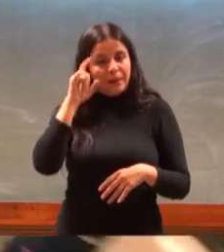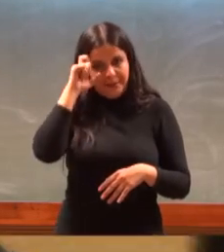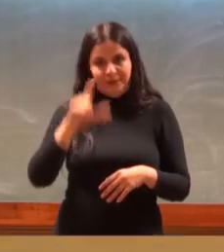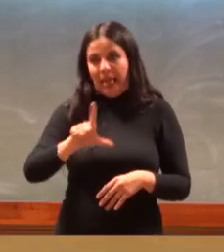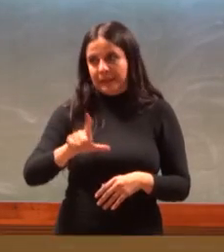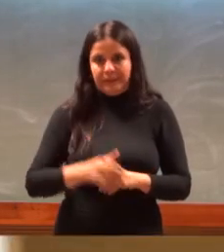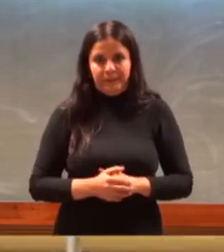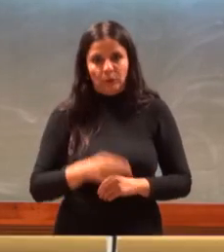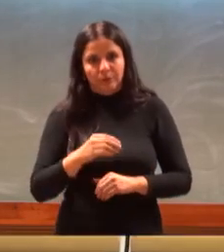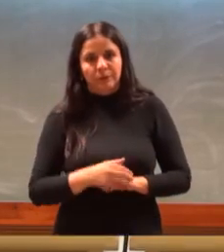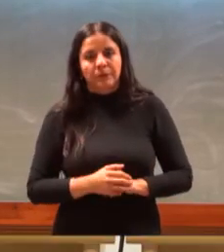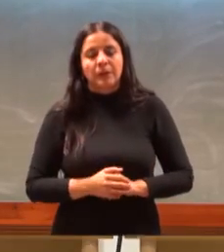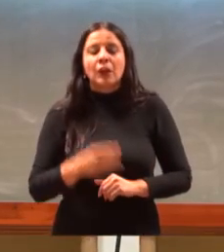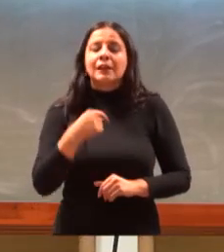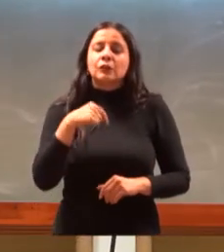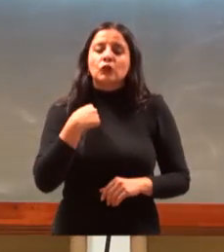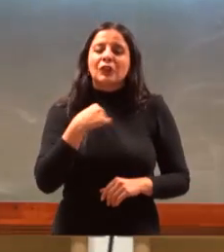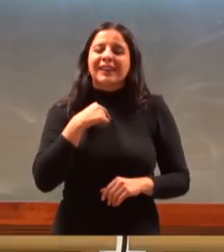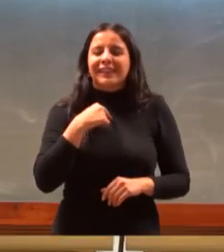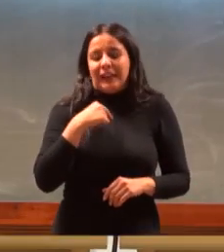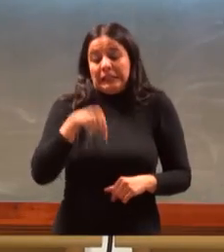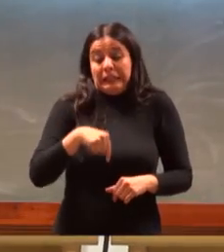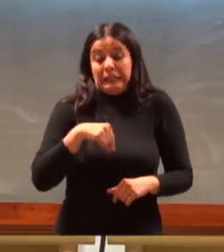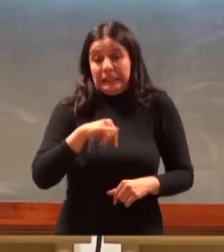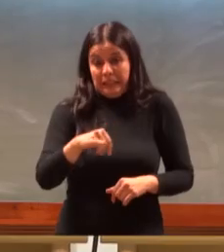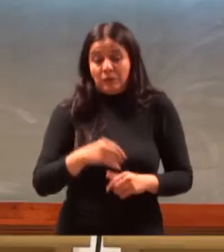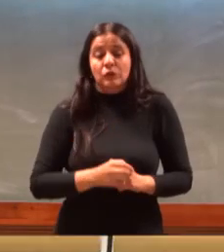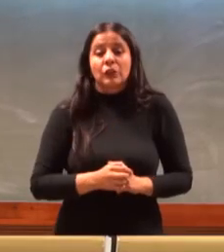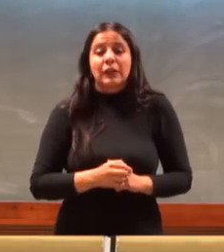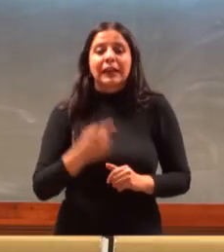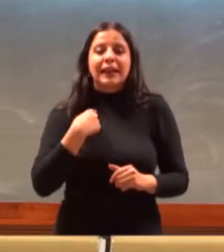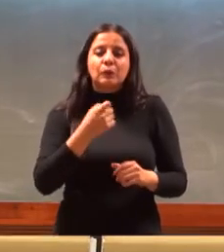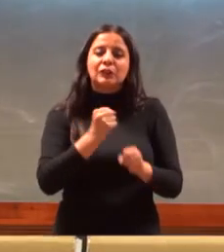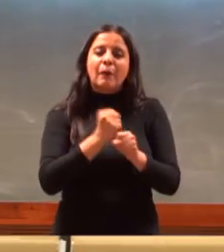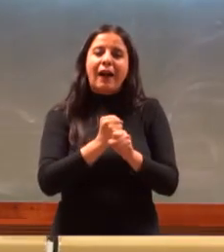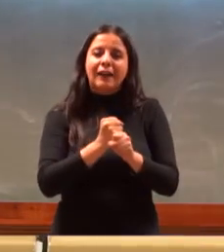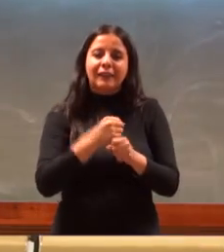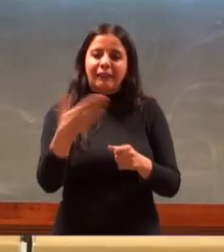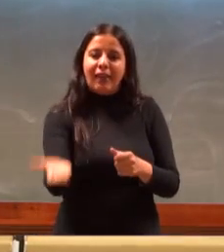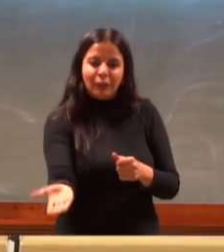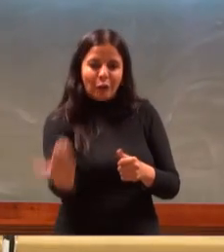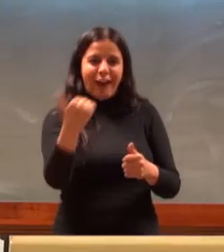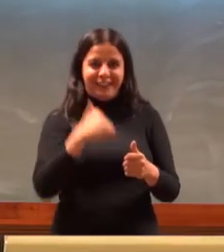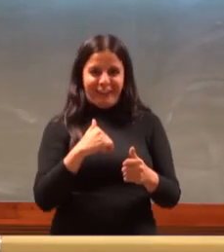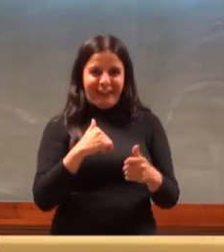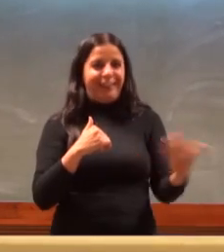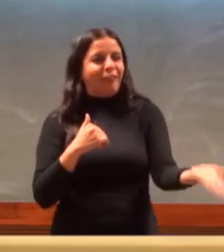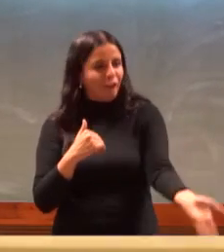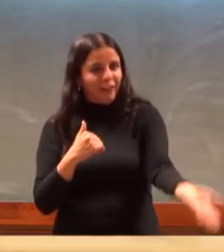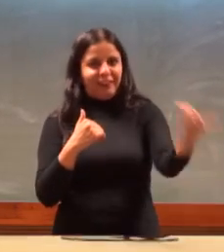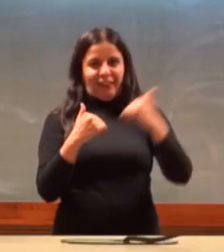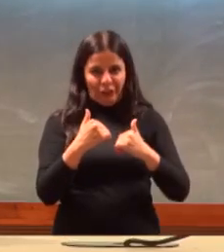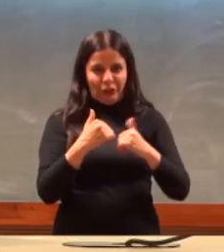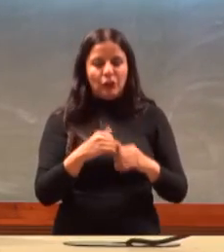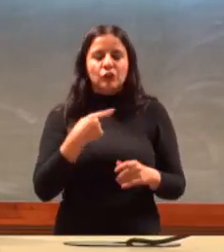bueno recién les decía que queremos gestionar la facultad desde la periferia hacia el centro no respetando esa pluralidad y diversidad que caracteriza la facultad